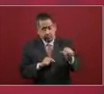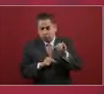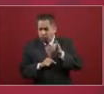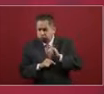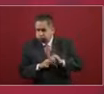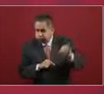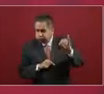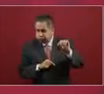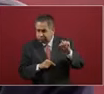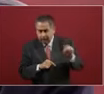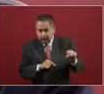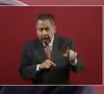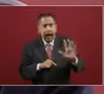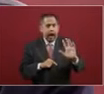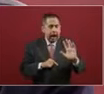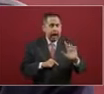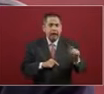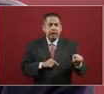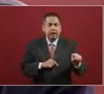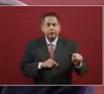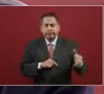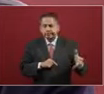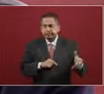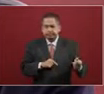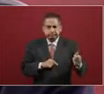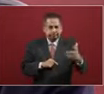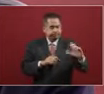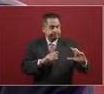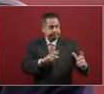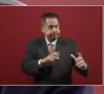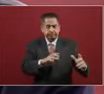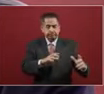de concentración o de abasto